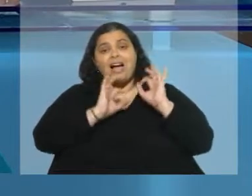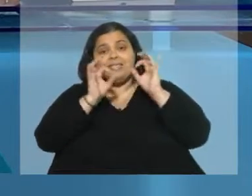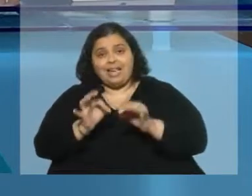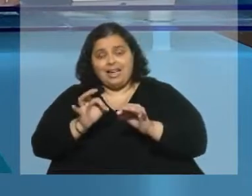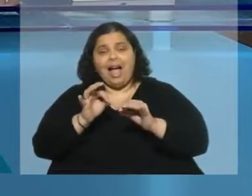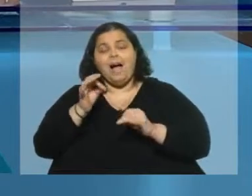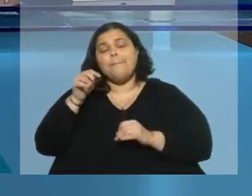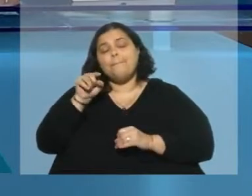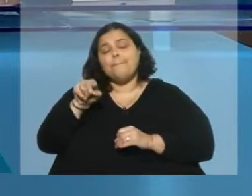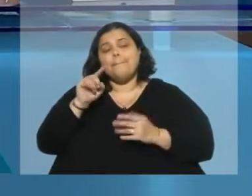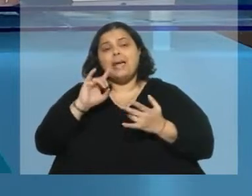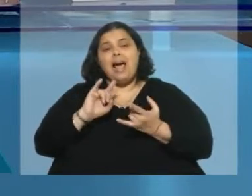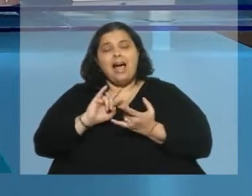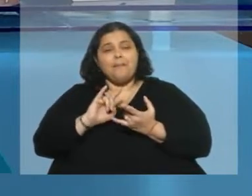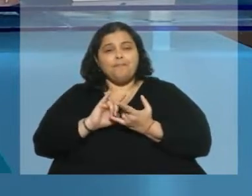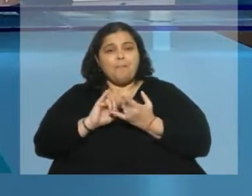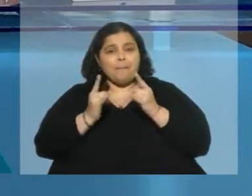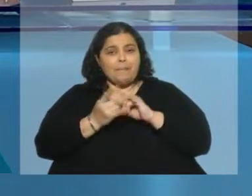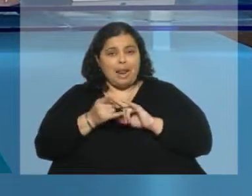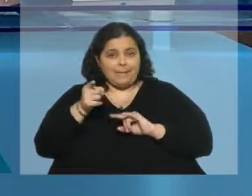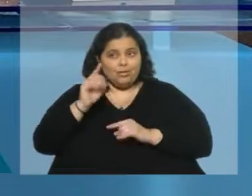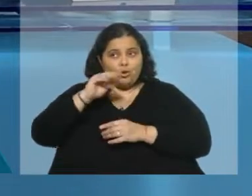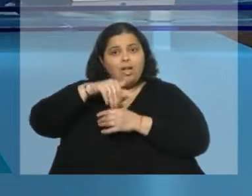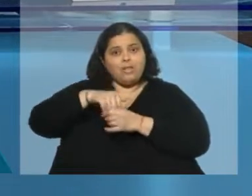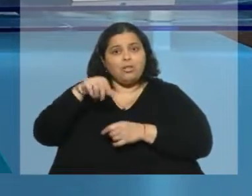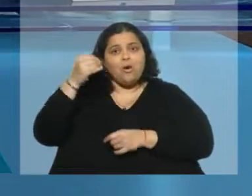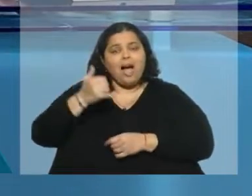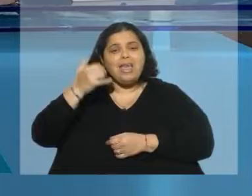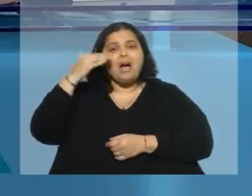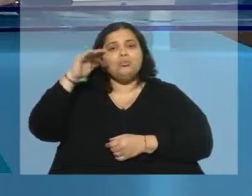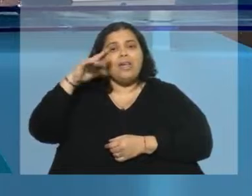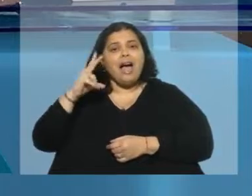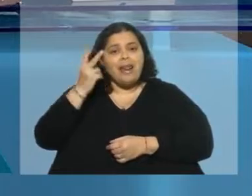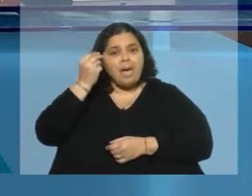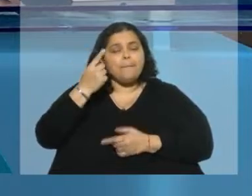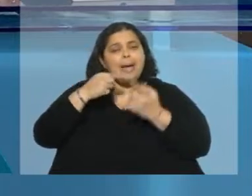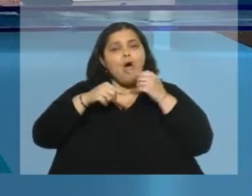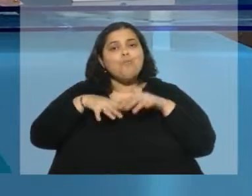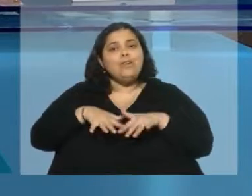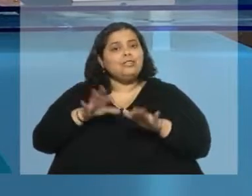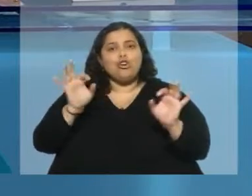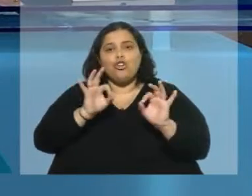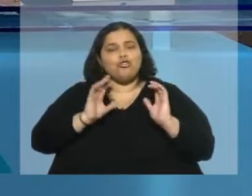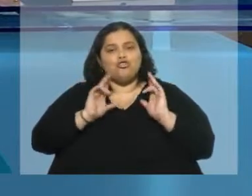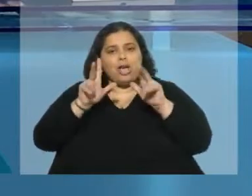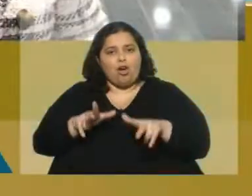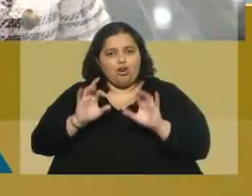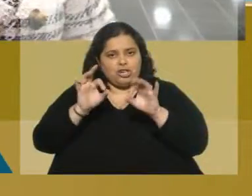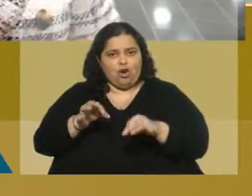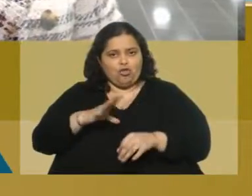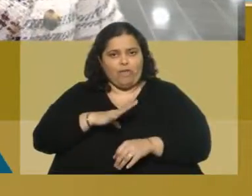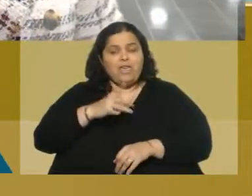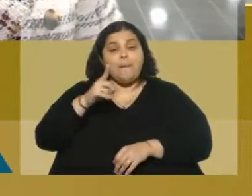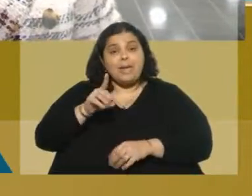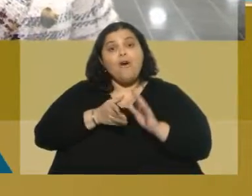están las autoridades de la anep discutiendo la rendición de cuentas esa movilización todavía no llegó nos vamos al parlamento de todas formas porque está mónica